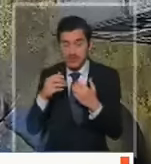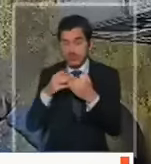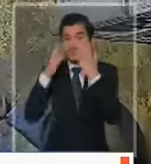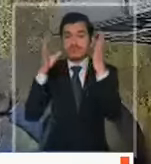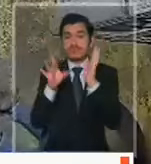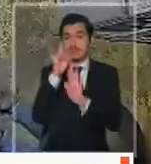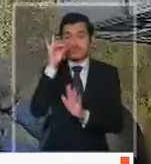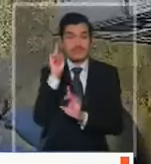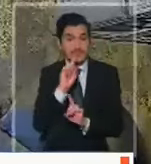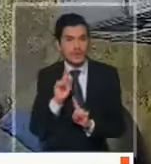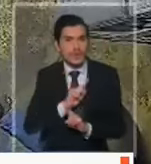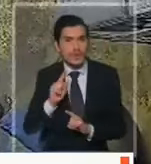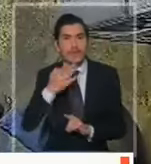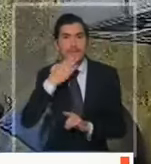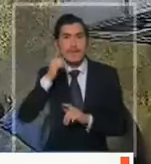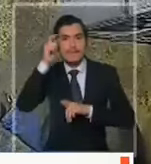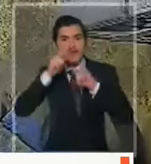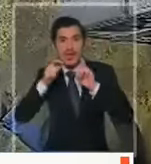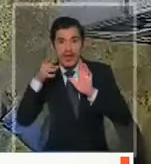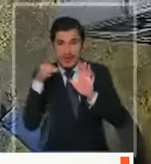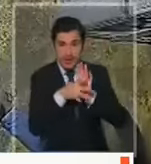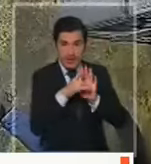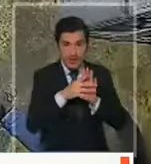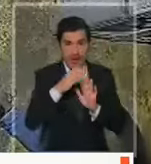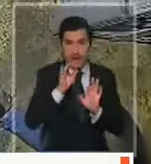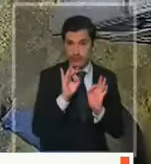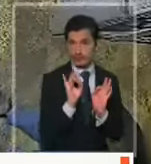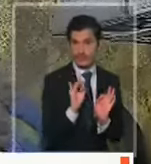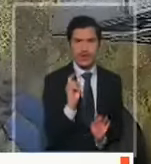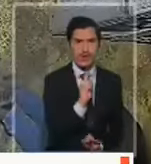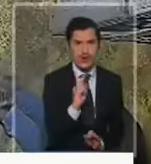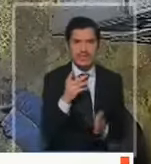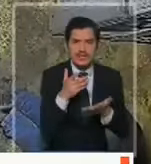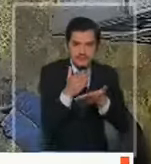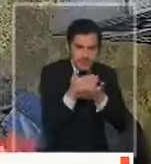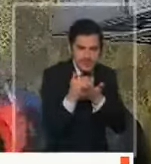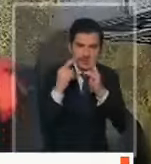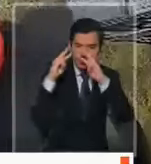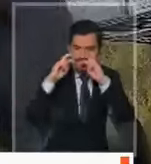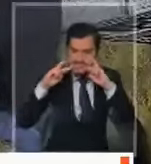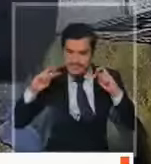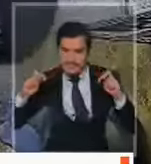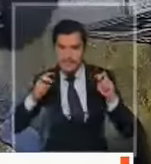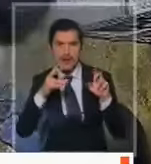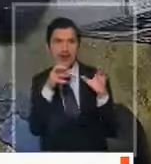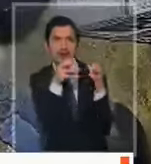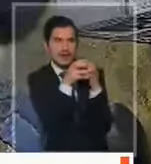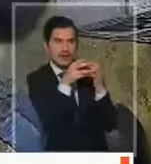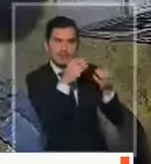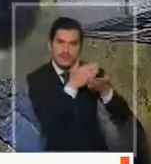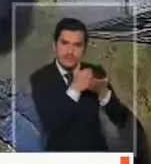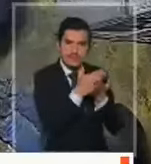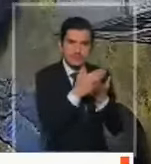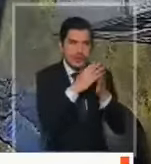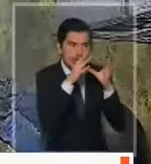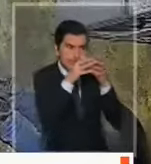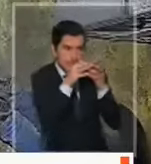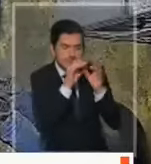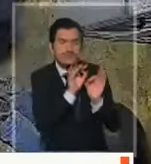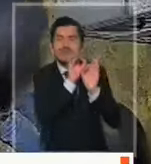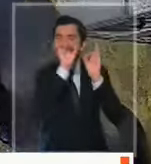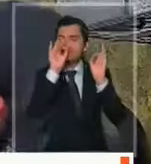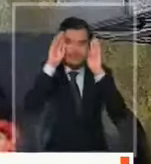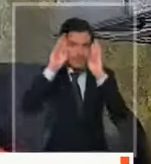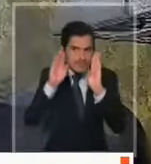lo habrían perpetrado tampoco son delincuentes comunes. Planificación, estudio, es lo que habría detrás, y es que sería una banda especializada en este tipo